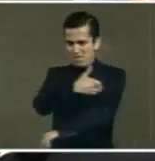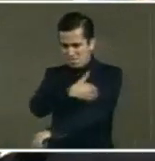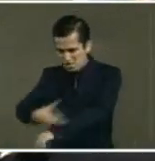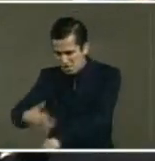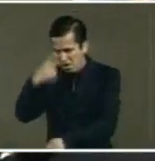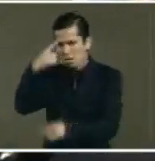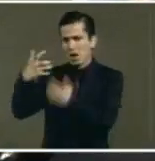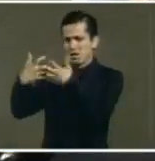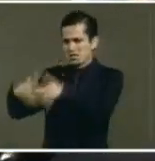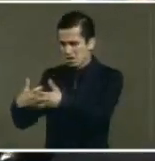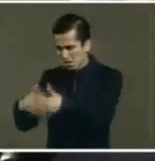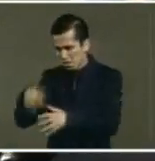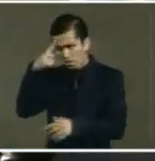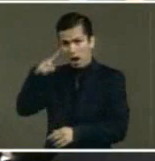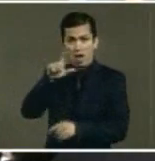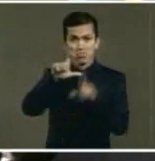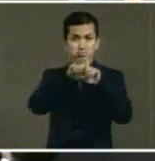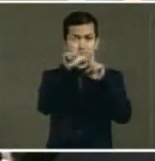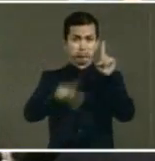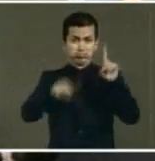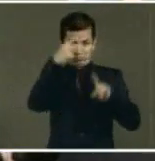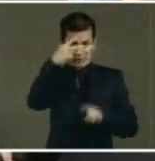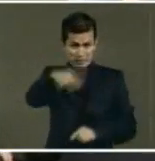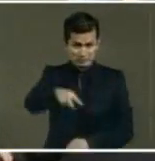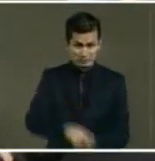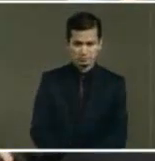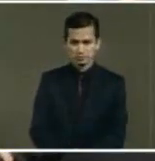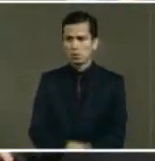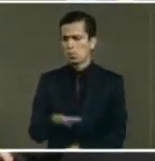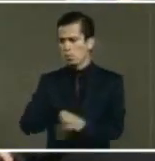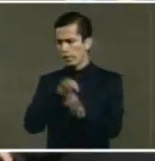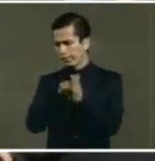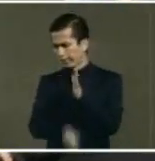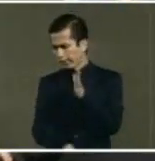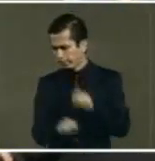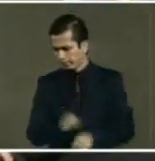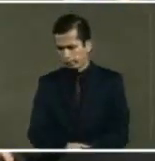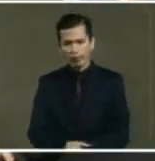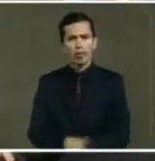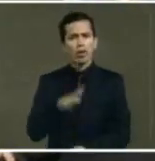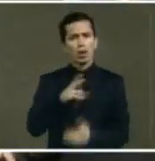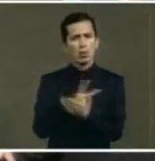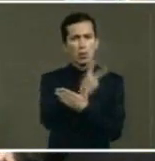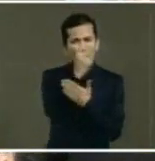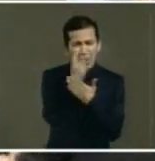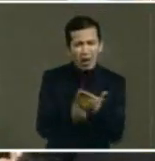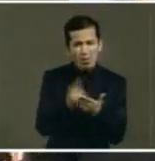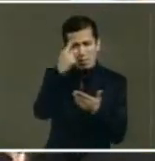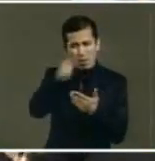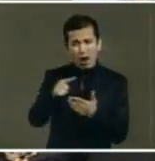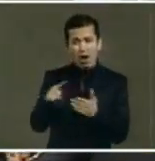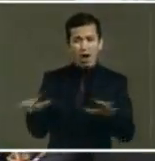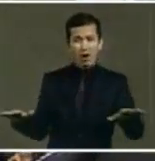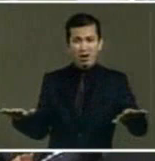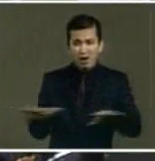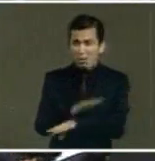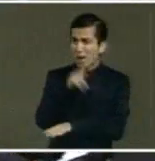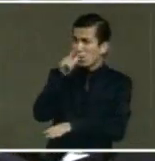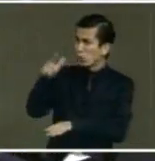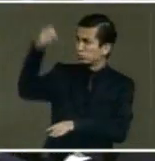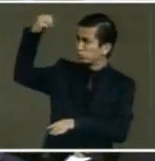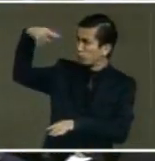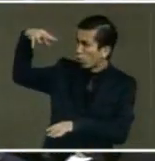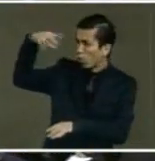y para el país. Por ejemplo, el programa de sustitución de lámparas incandescentes por focos